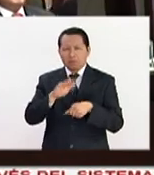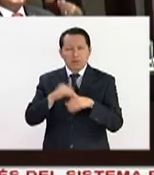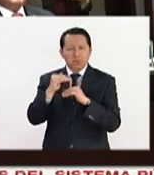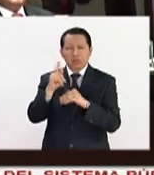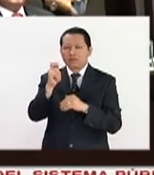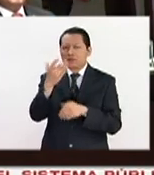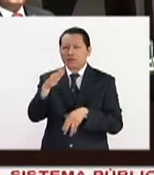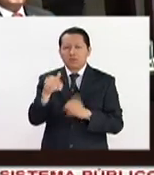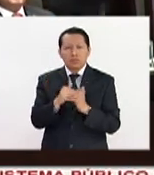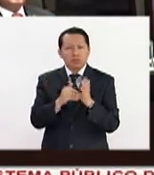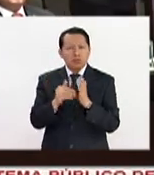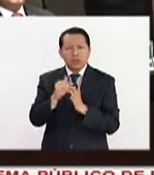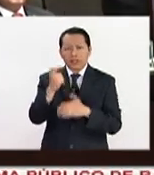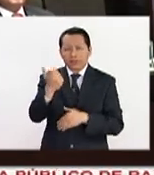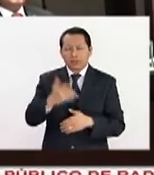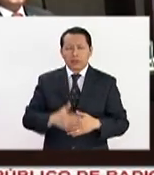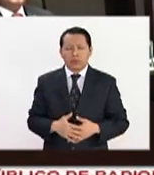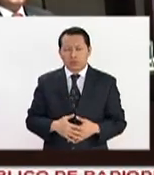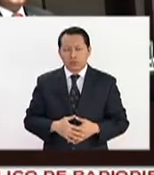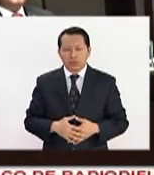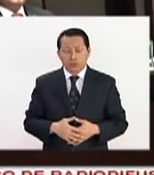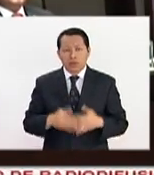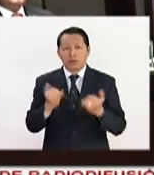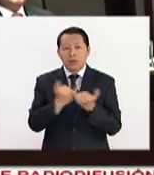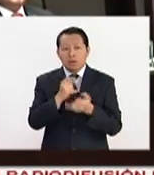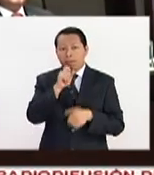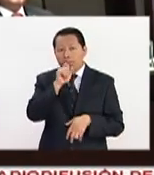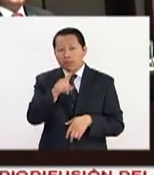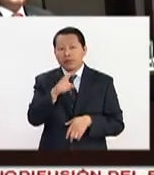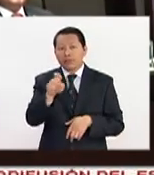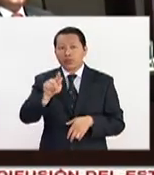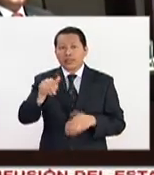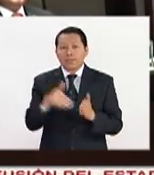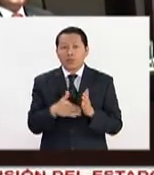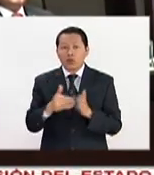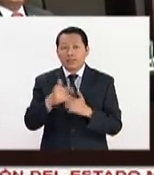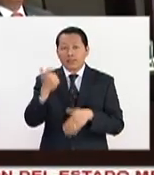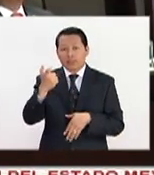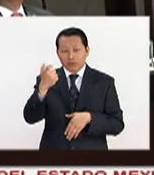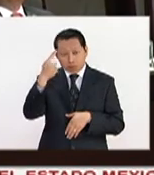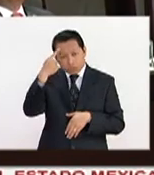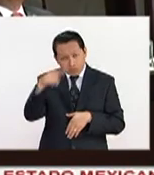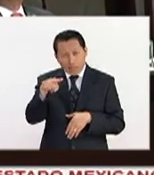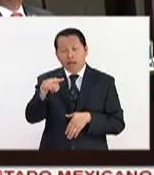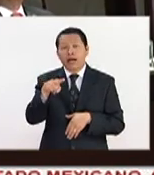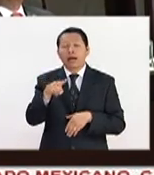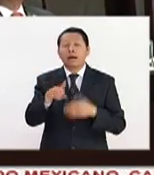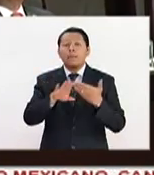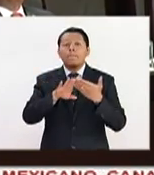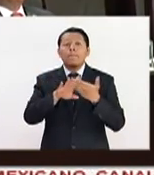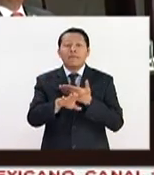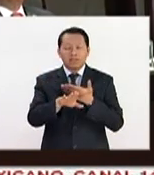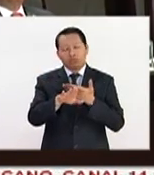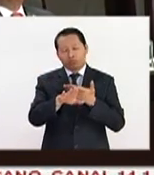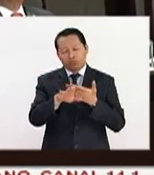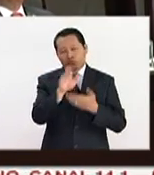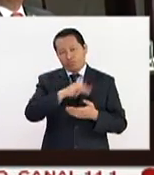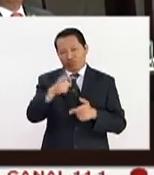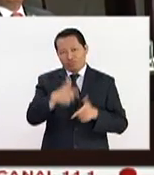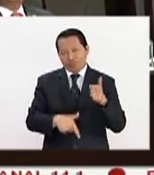a 10.000 millones de pesos. Y también 170 millones de pesos al Fondo para la Prevención de Desastres